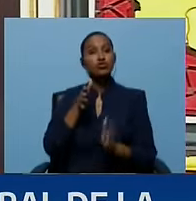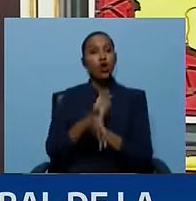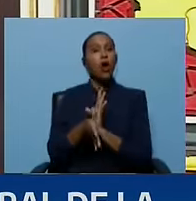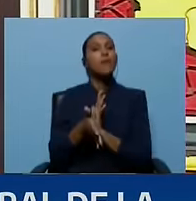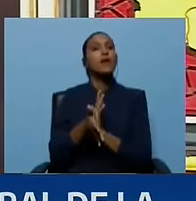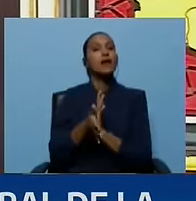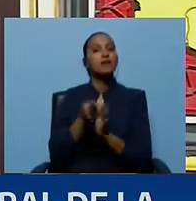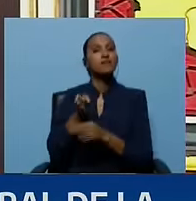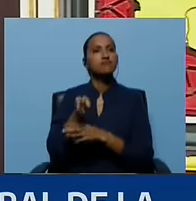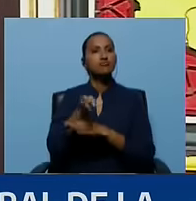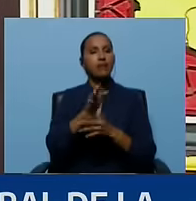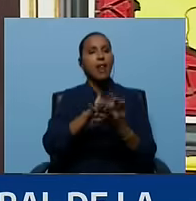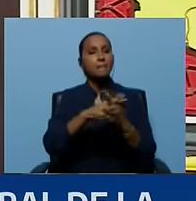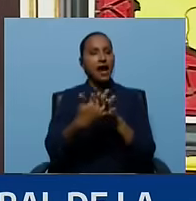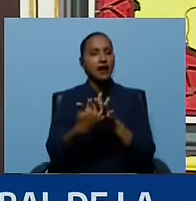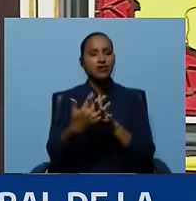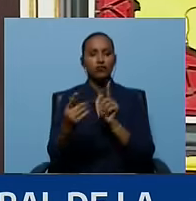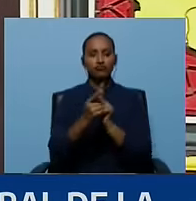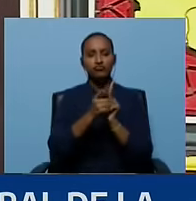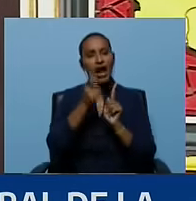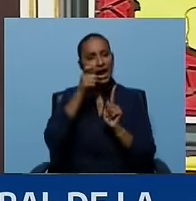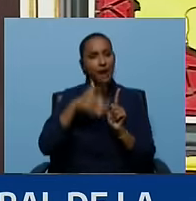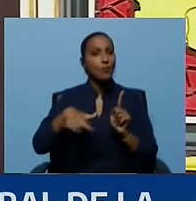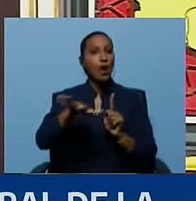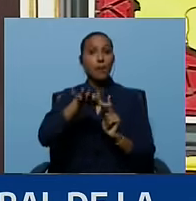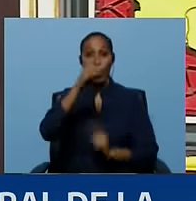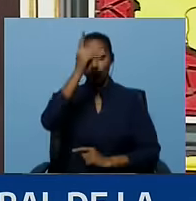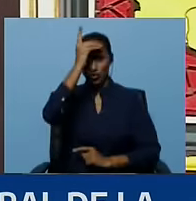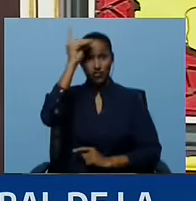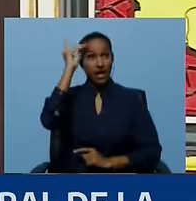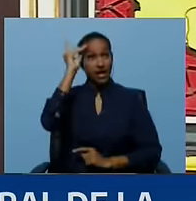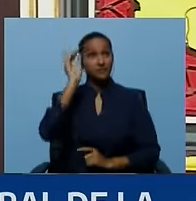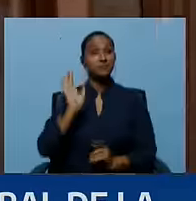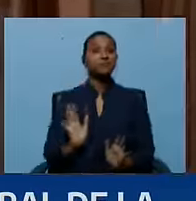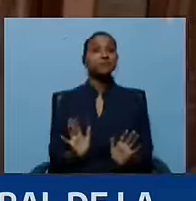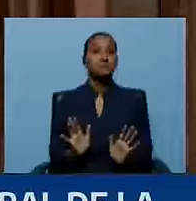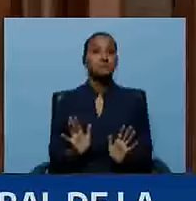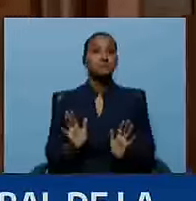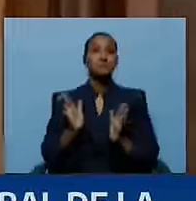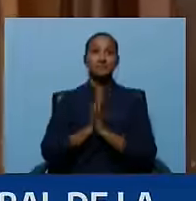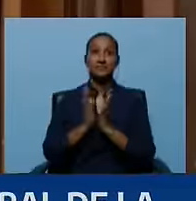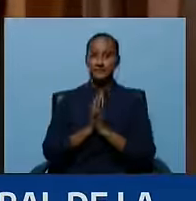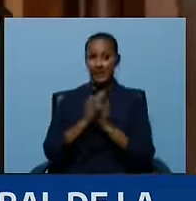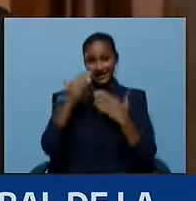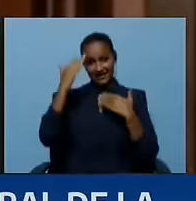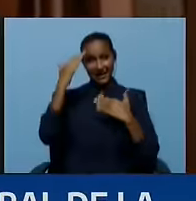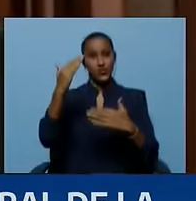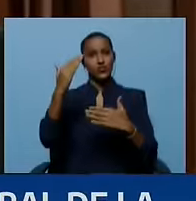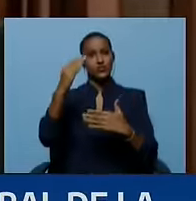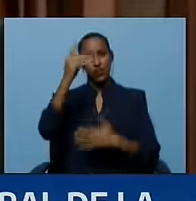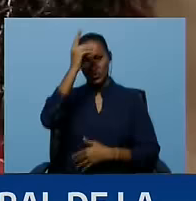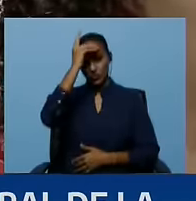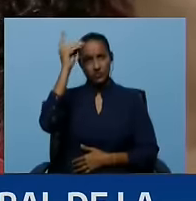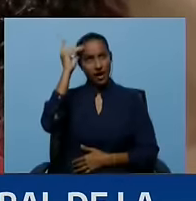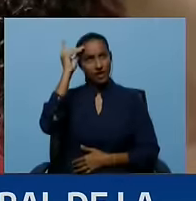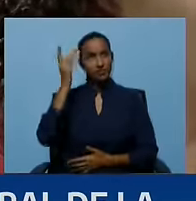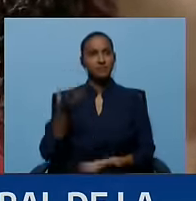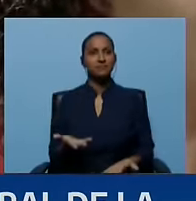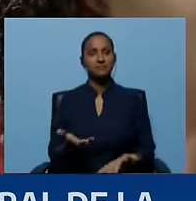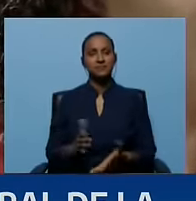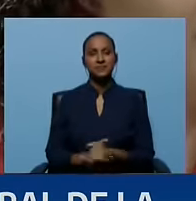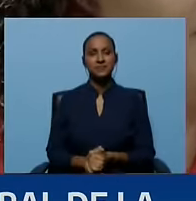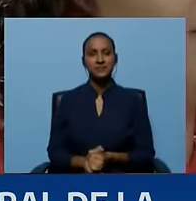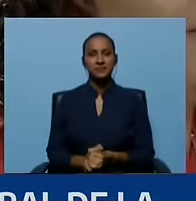barrios, es Diosdado Cabello. Así que, Diosdado, dame un saludo, vale, Diosdado.